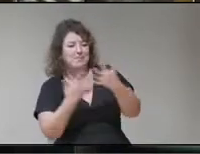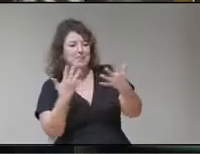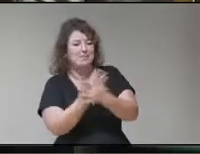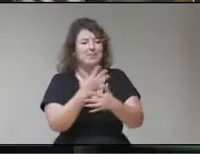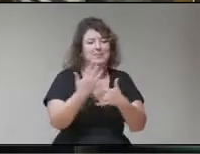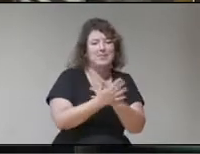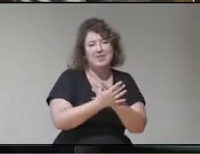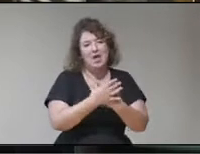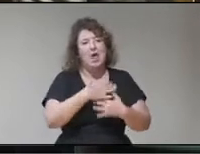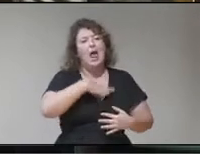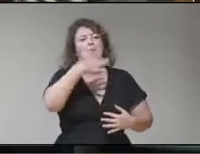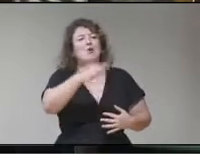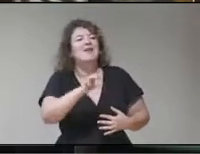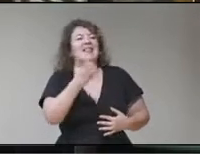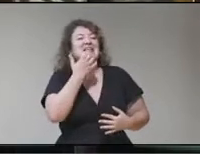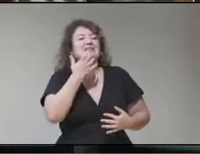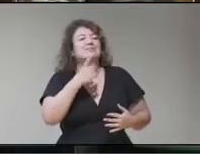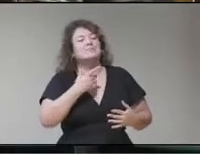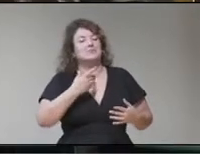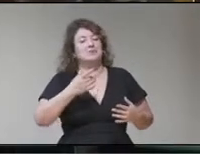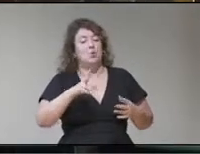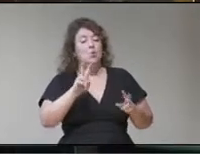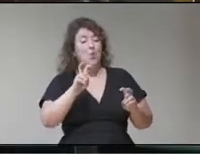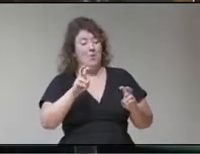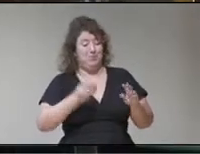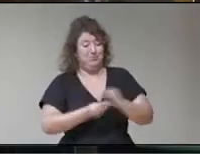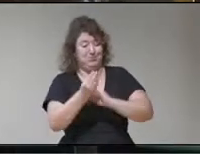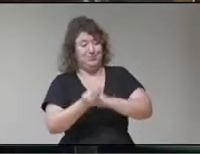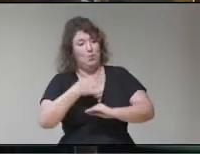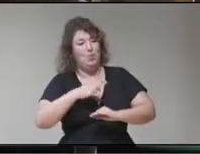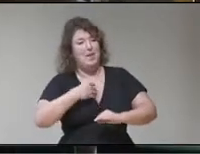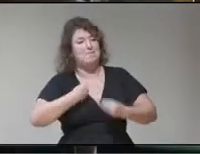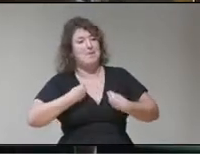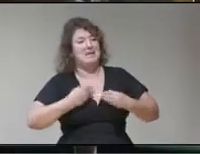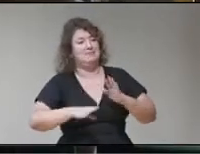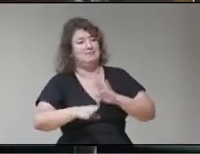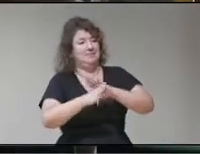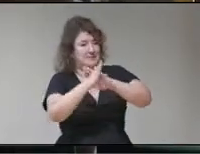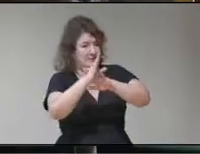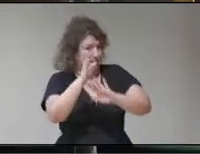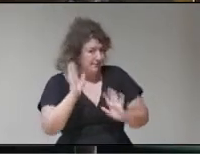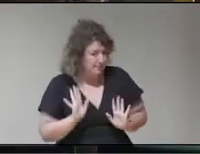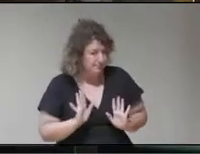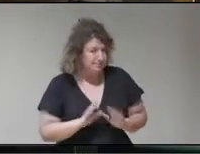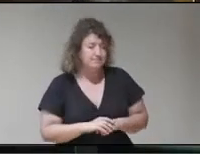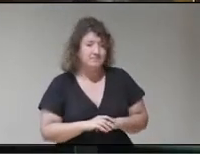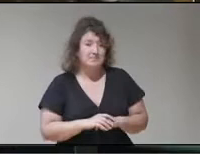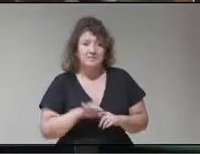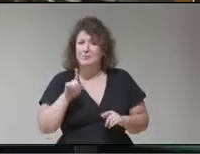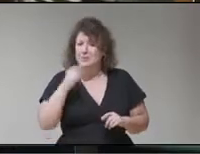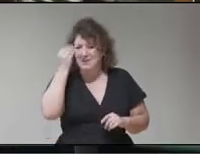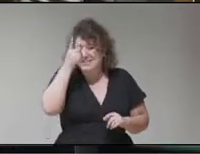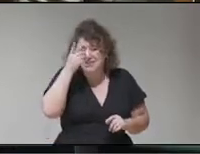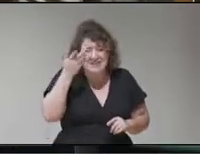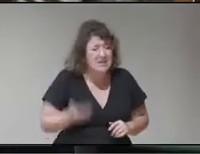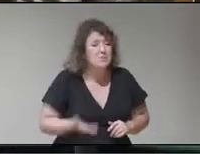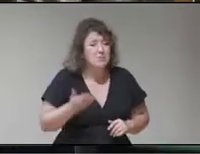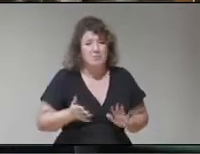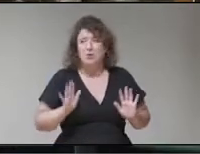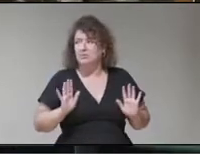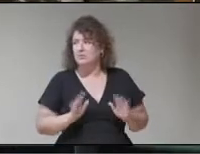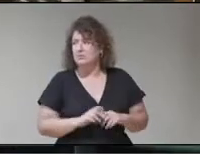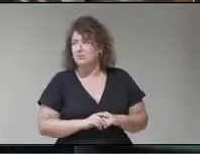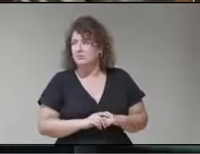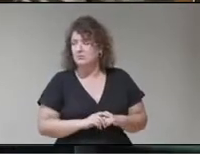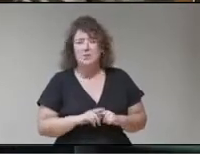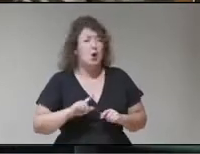la viabilidad de las nuevas generaciones. Pues bien, esto es importante, pero con serlo no